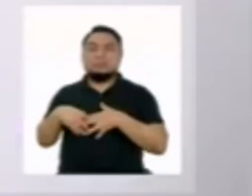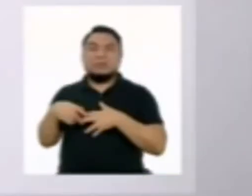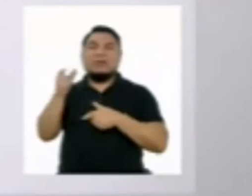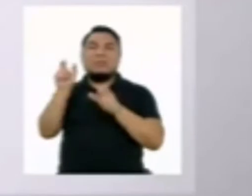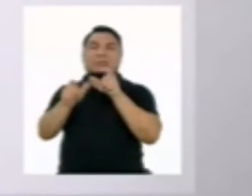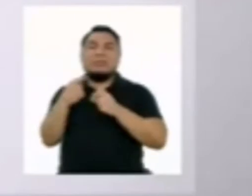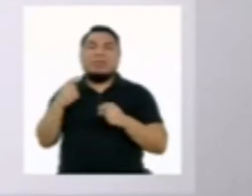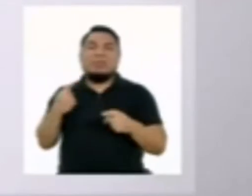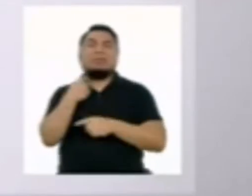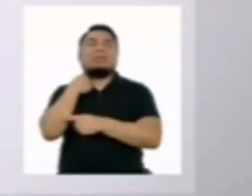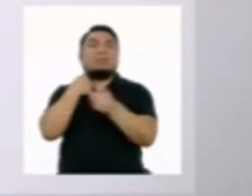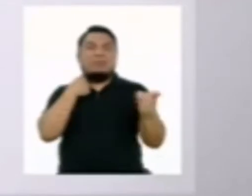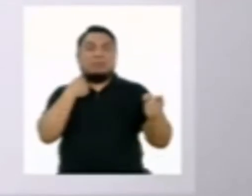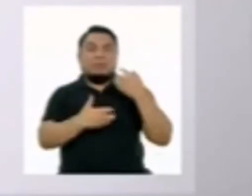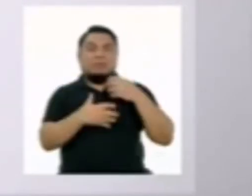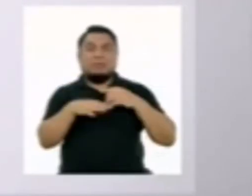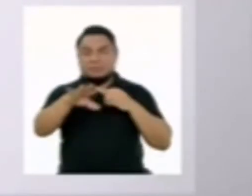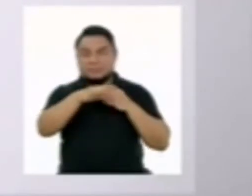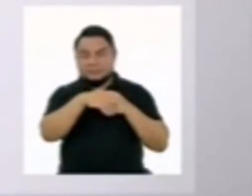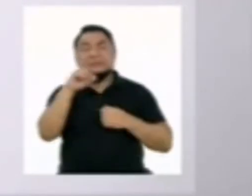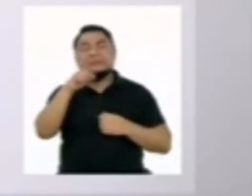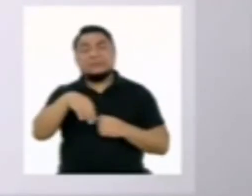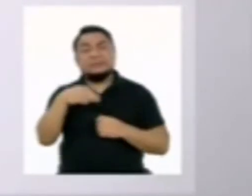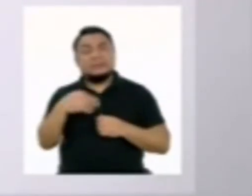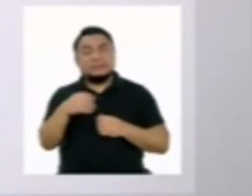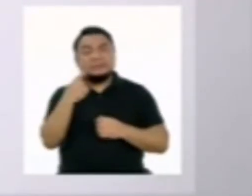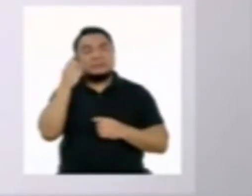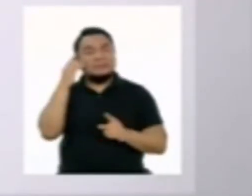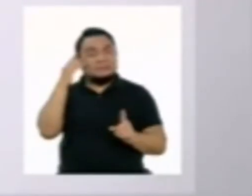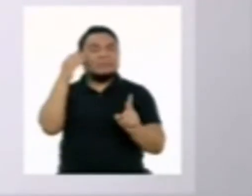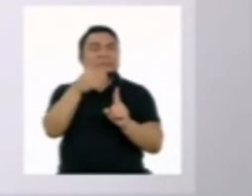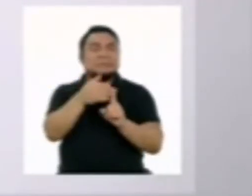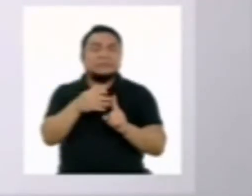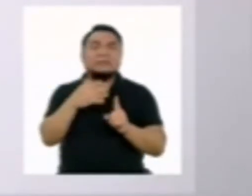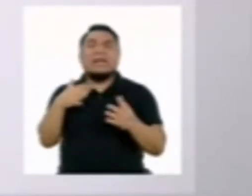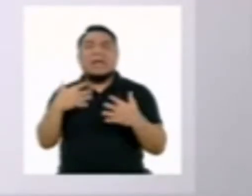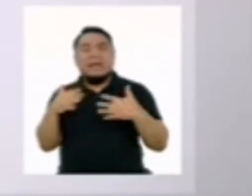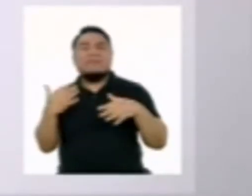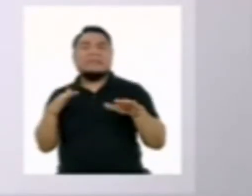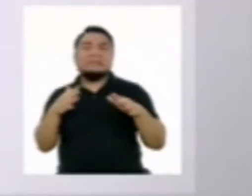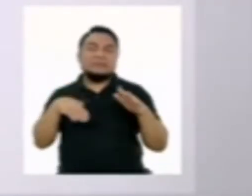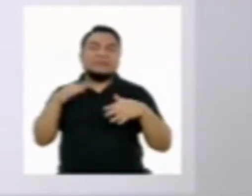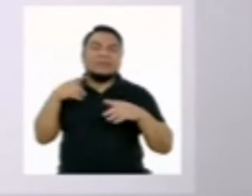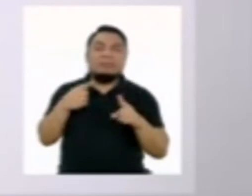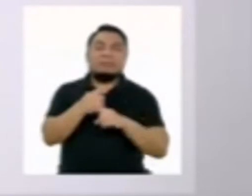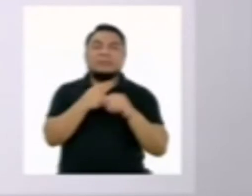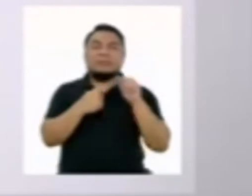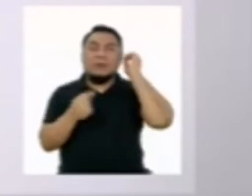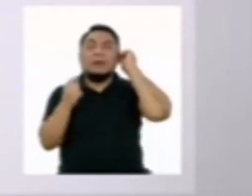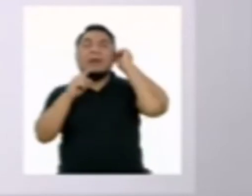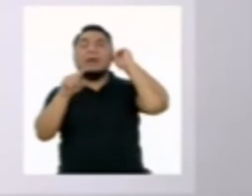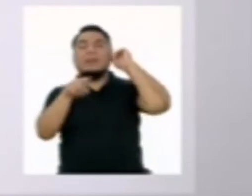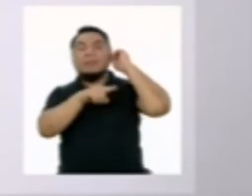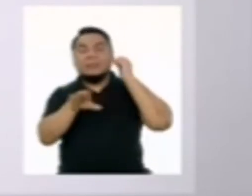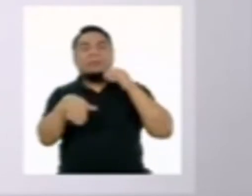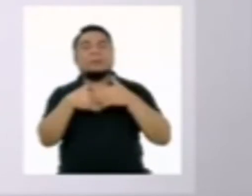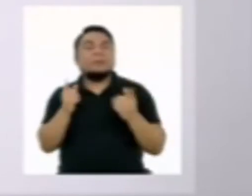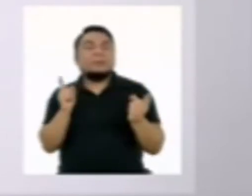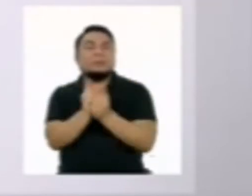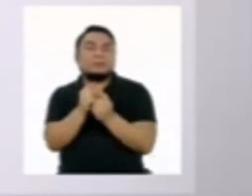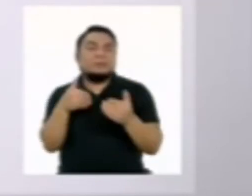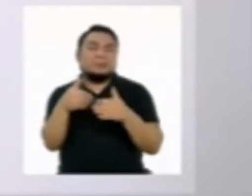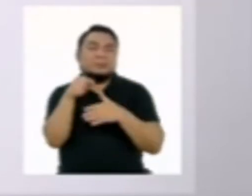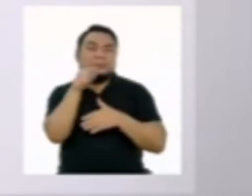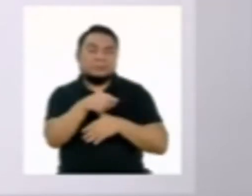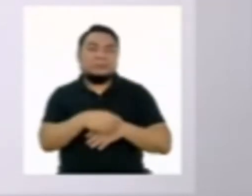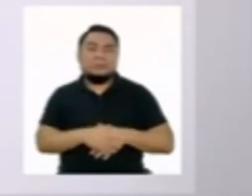biodiversidad. Siempre estamos en relación con la naturaleza, de manera directa o indirecta. Las sociedades más antiguas tenían un contacto más